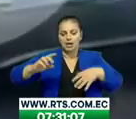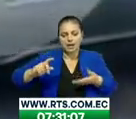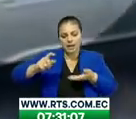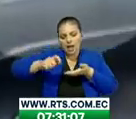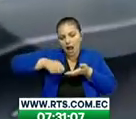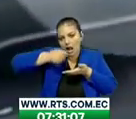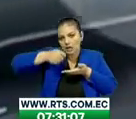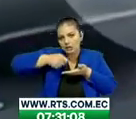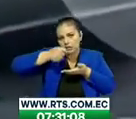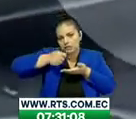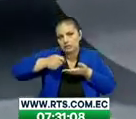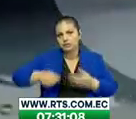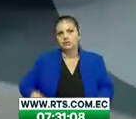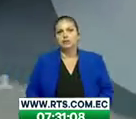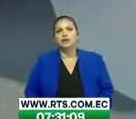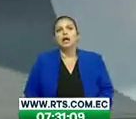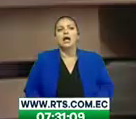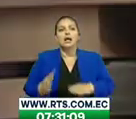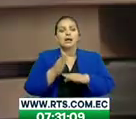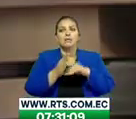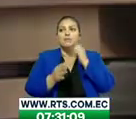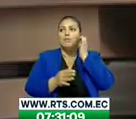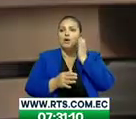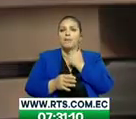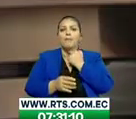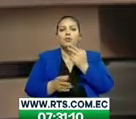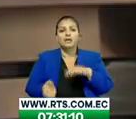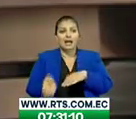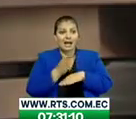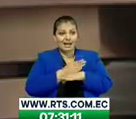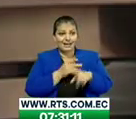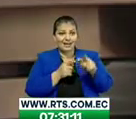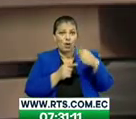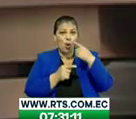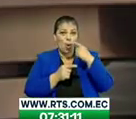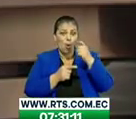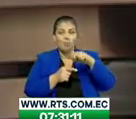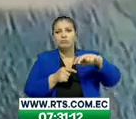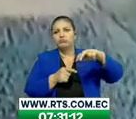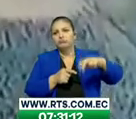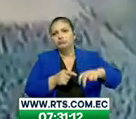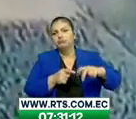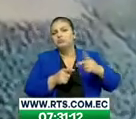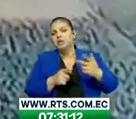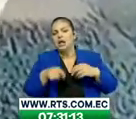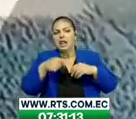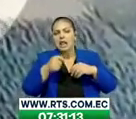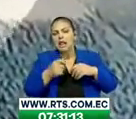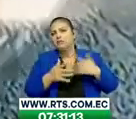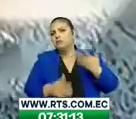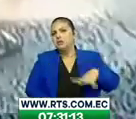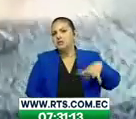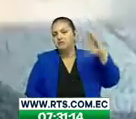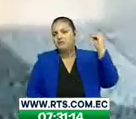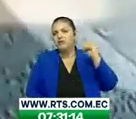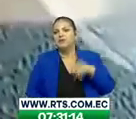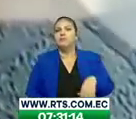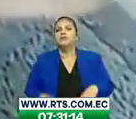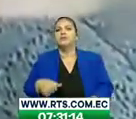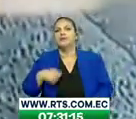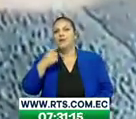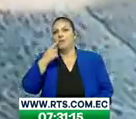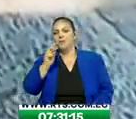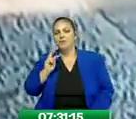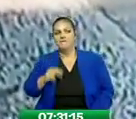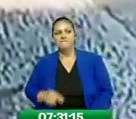se fueran unos señores que estaban allá comiendo. Entonces ya más o menos calcularon que los señores se fueron y ahí entraron